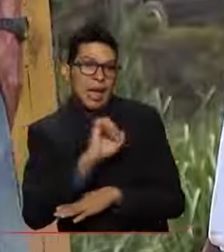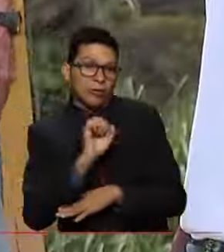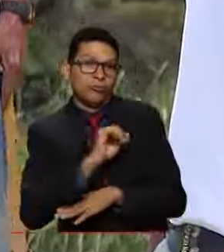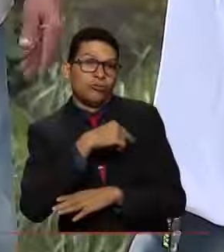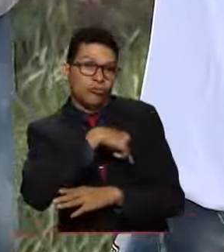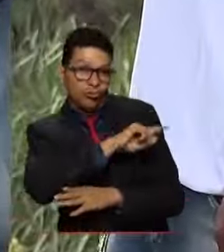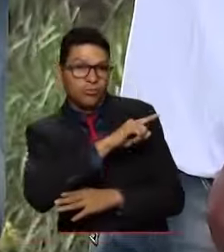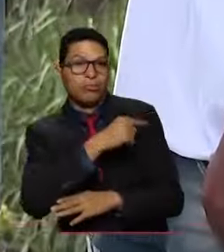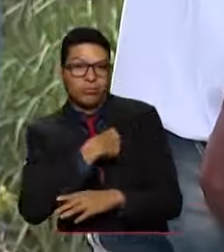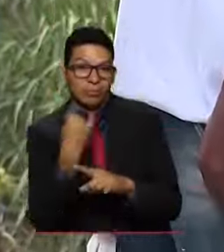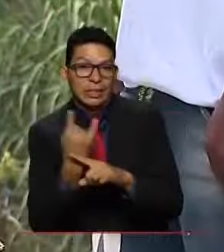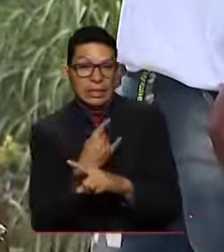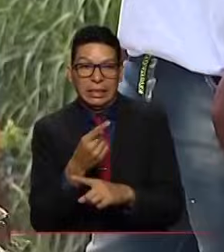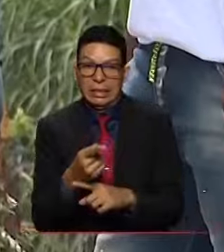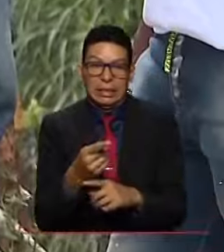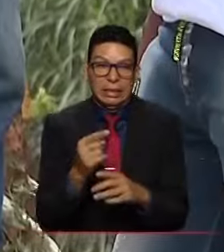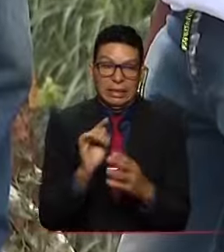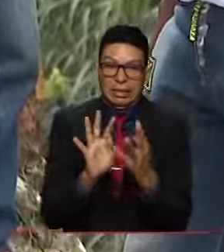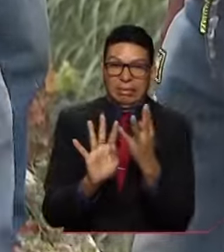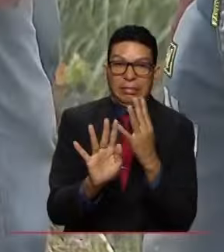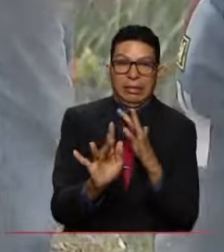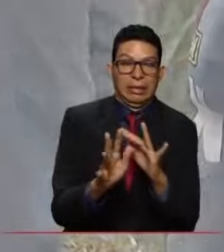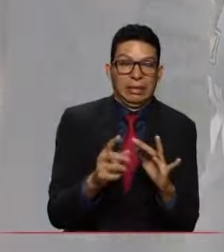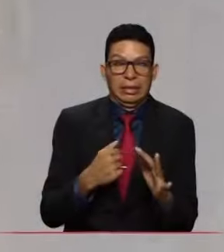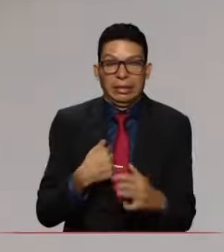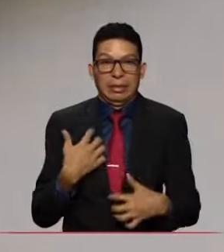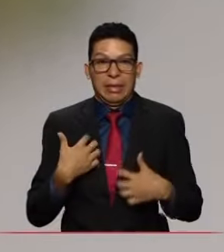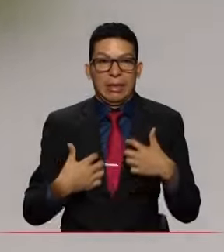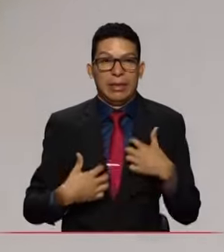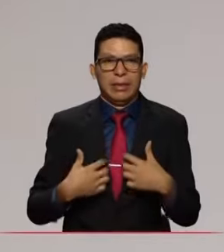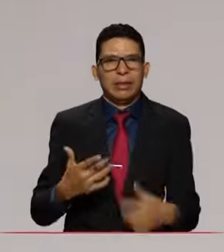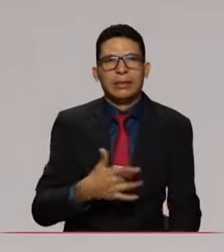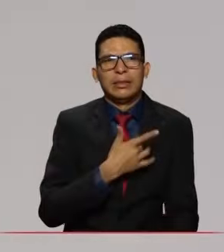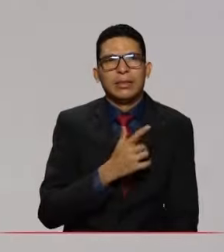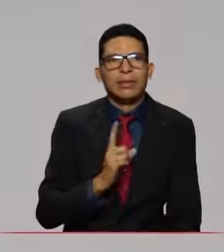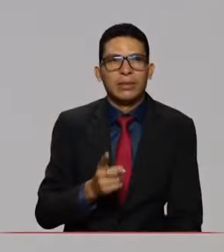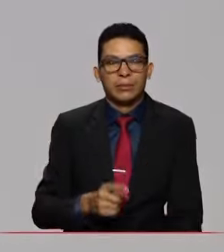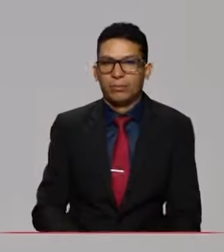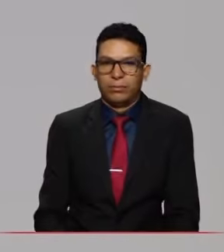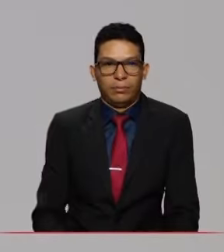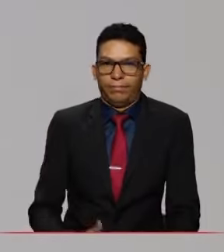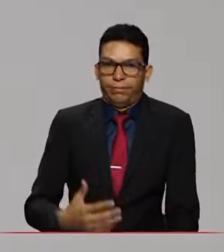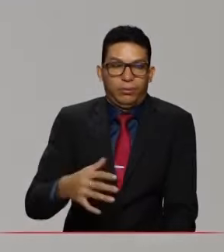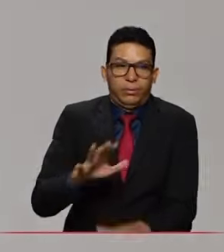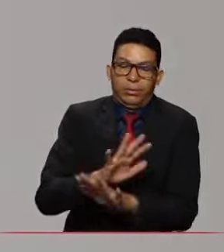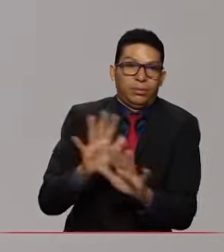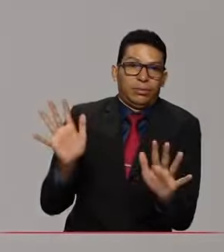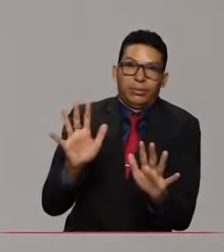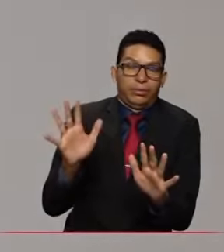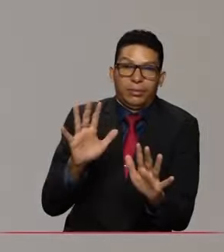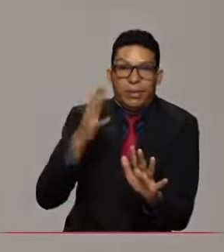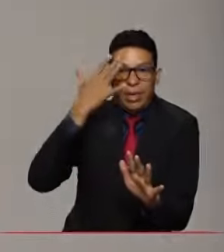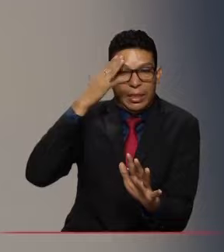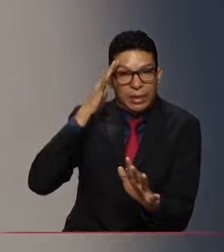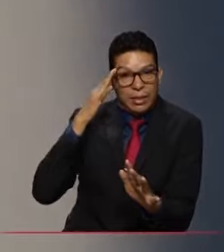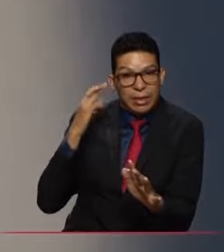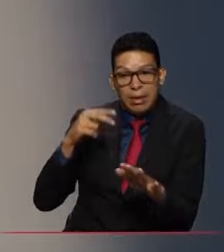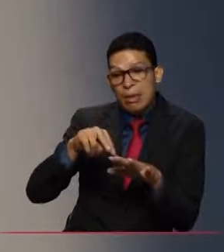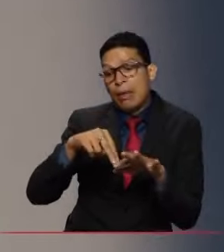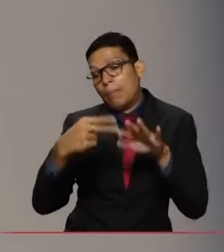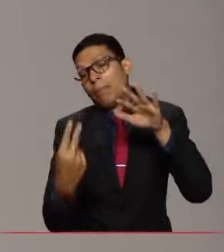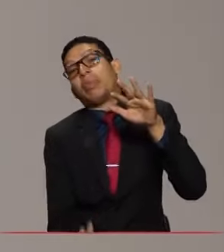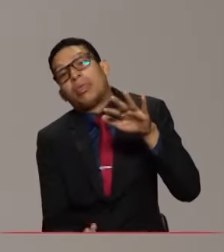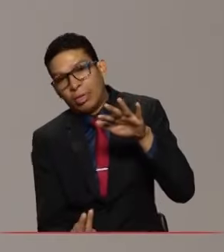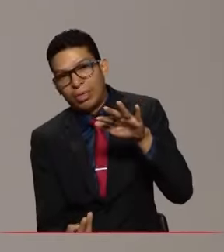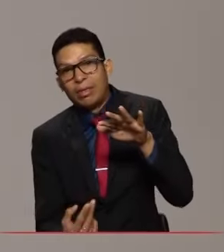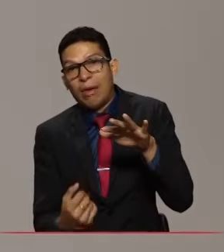pero eso es impresionante pasar por ahí. ¿Qué se siente al pasar por ahí? No, pues pánico, de pronto uno se cae ese caño.